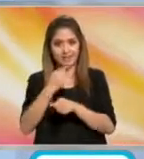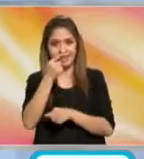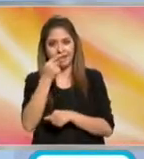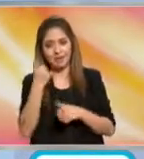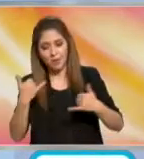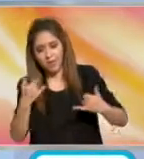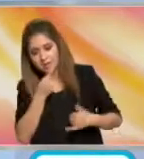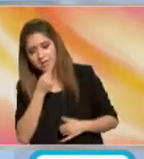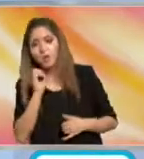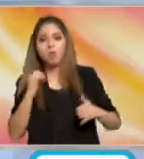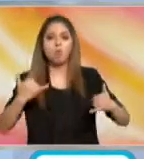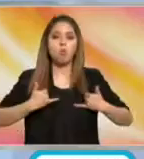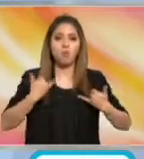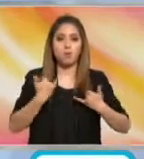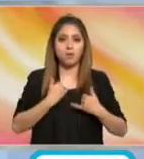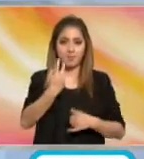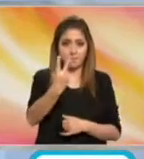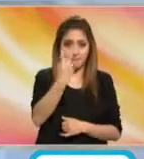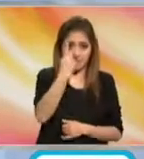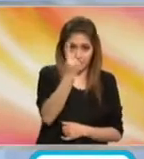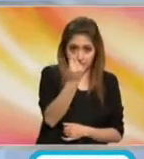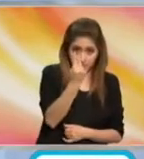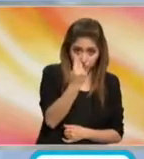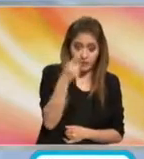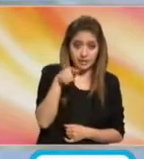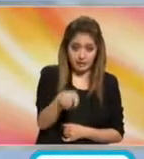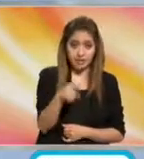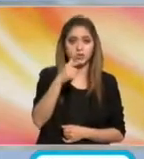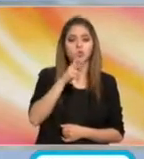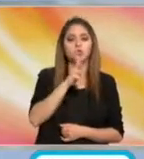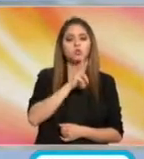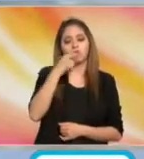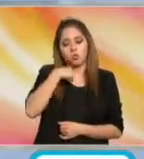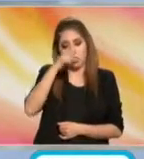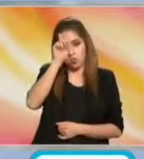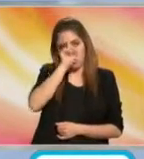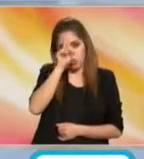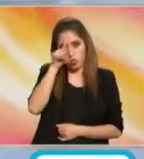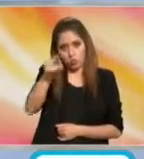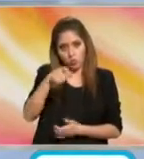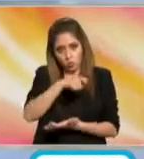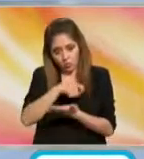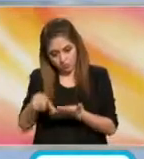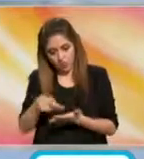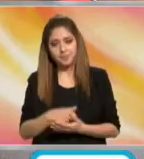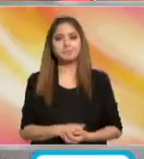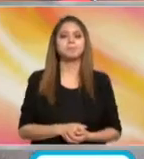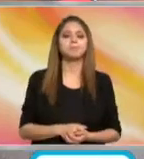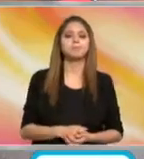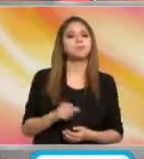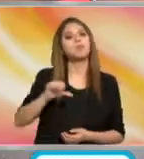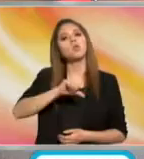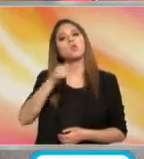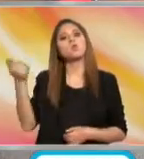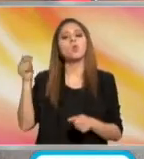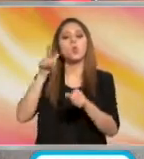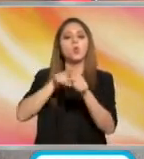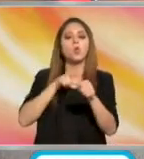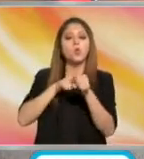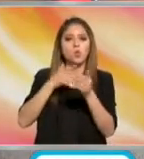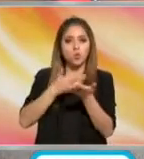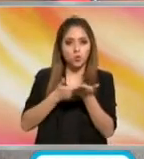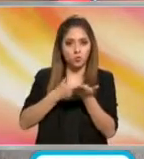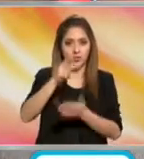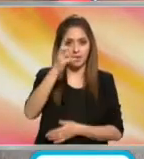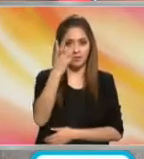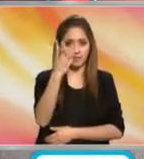nuestras adolescentes que nos están viendo, yo se los recomiendo muchísimo. Muy bien. El del centro es el rosa